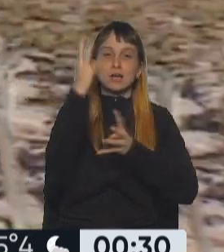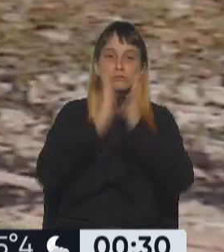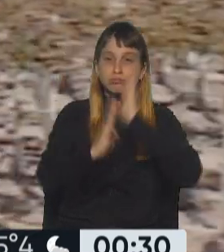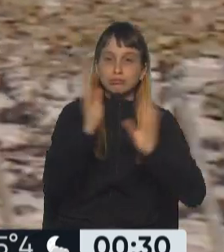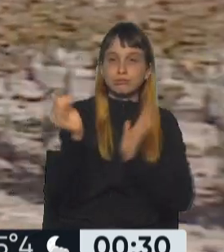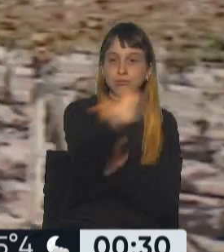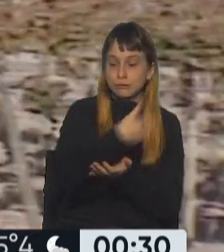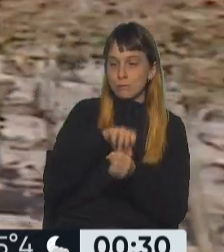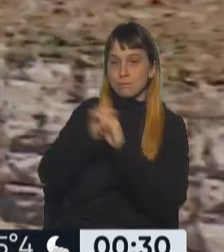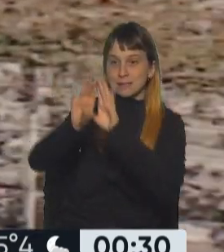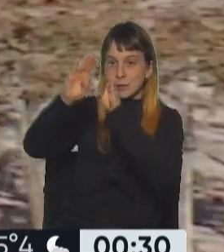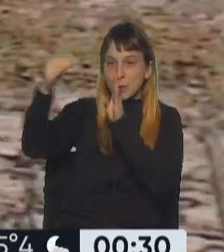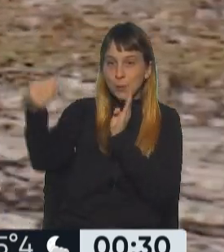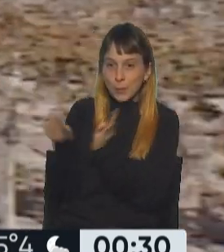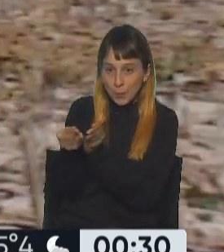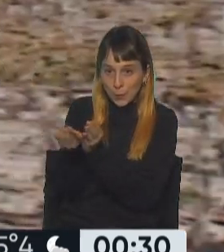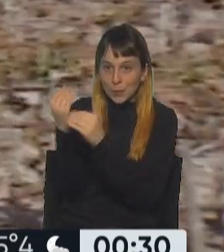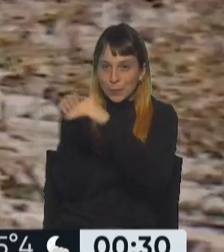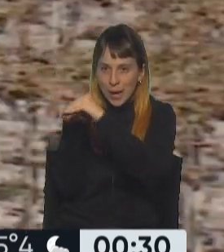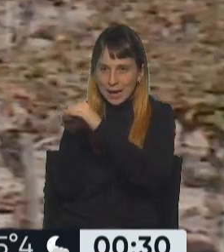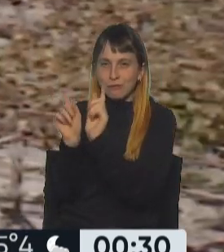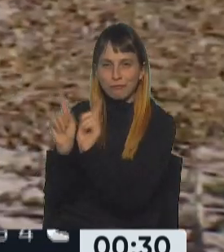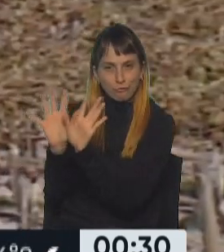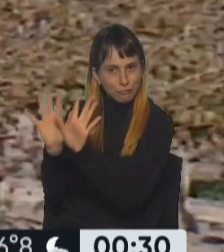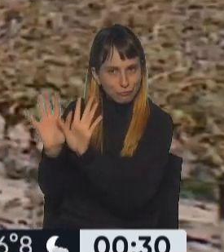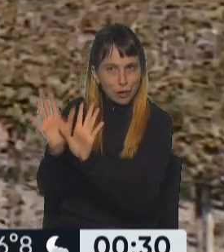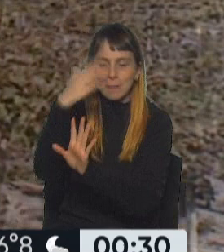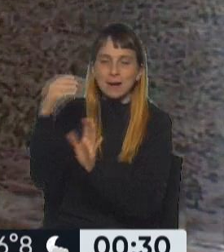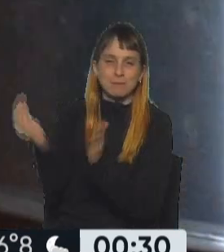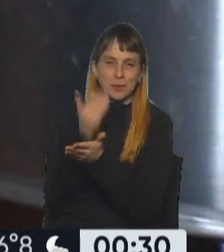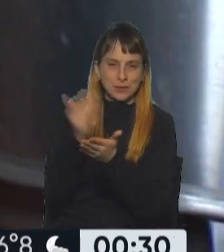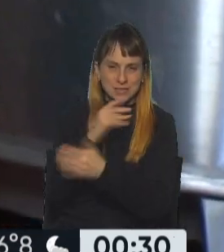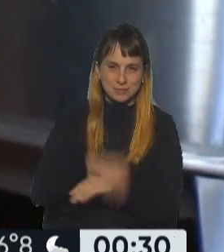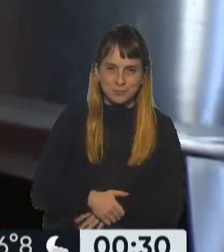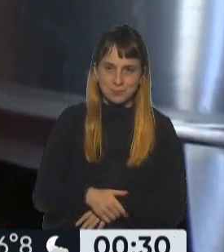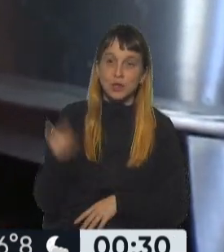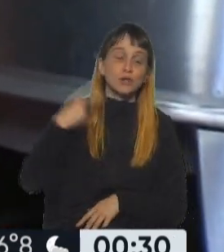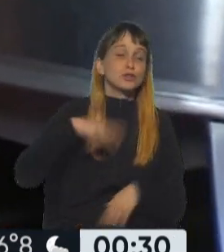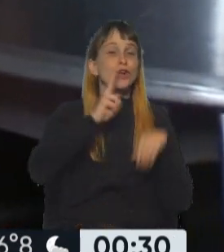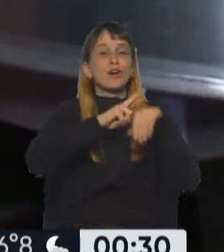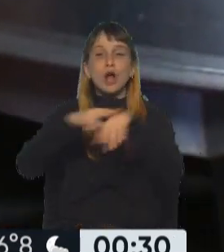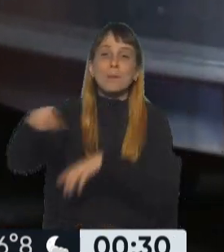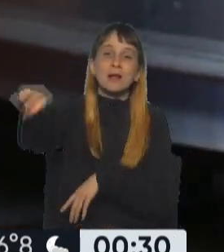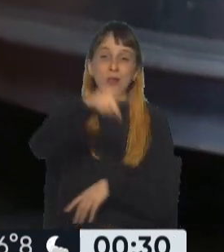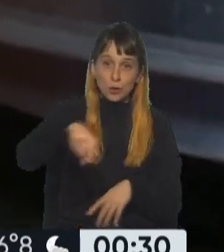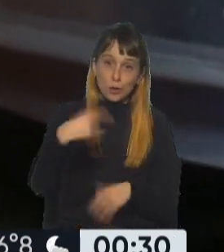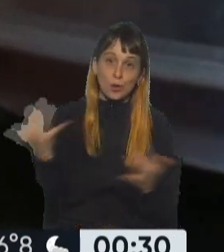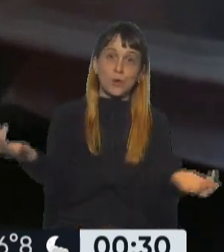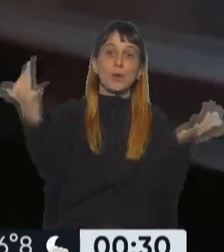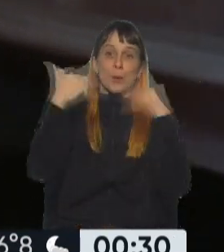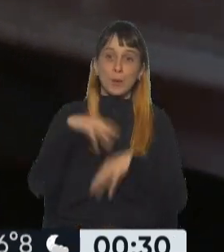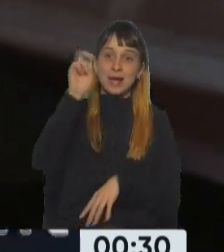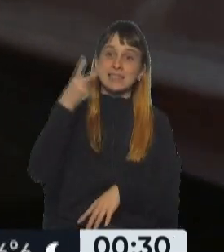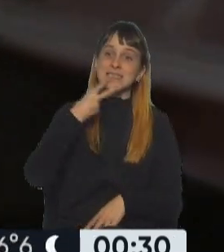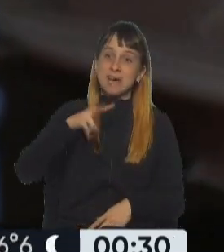sanjuanino? Bueno, yo les comento que venga a San Juan, visite y para que prueben